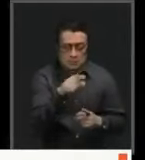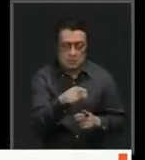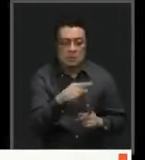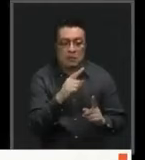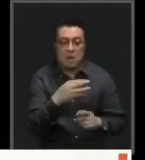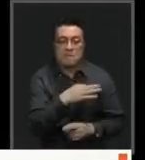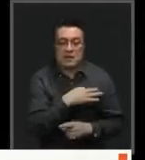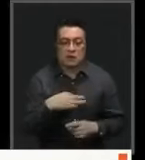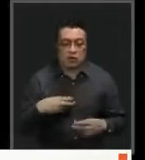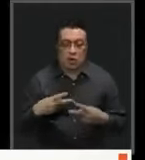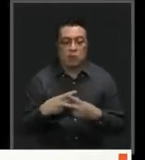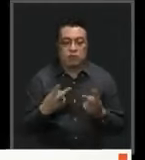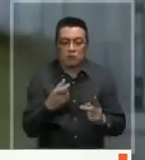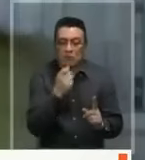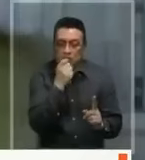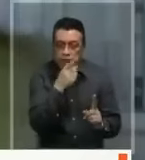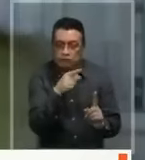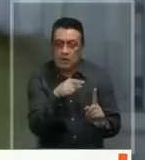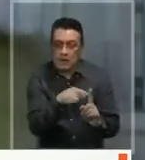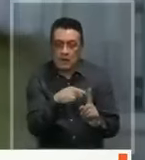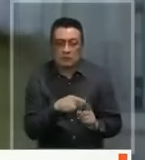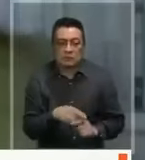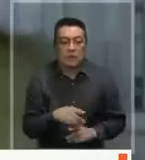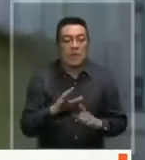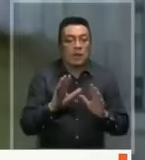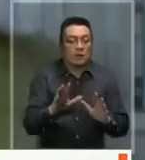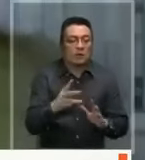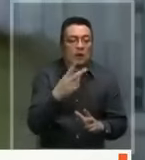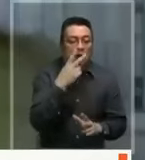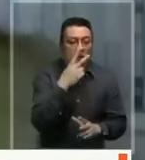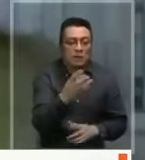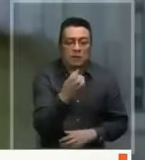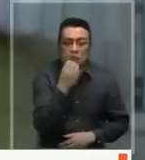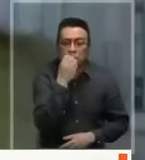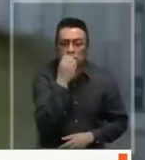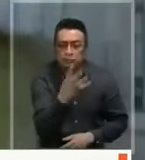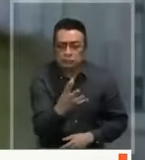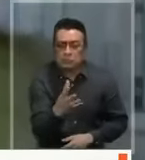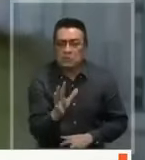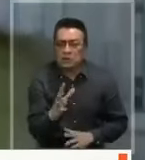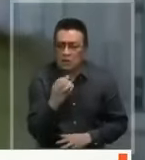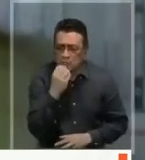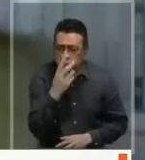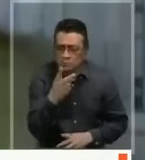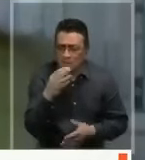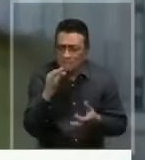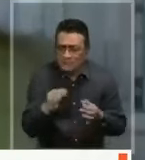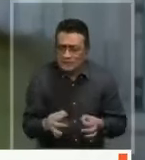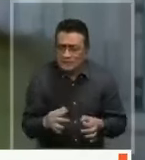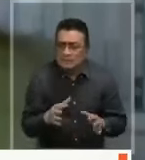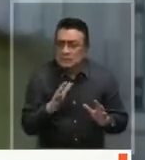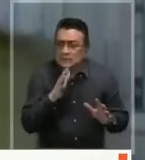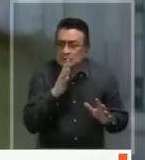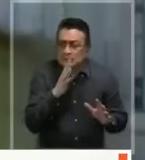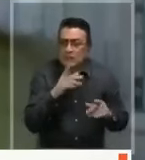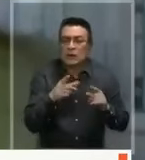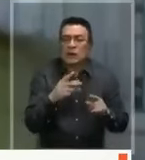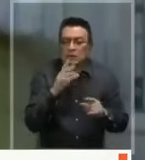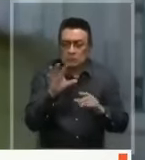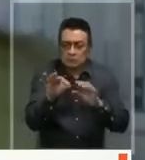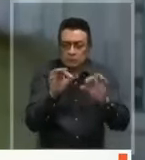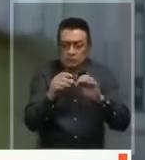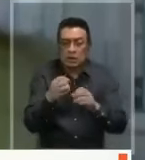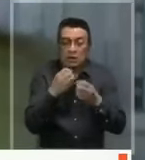del Ministerio Público en la acusación. Mire, basta ver la confesión, supuesta confesión, para darse cuenta que no es